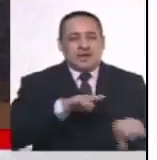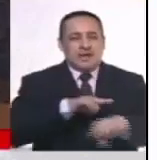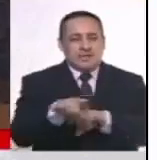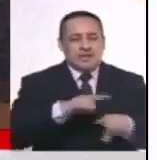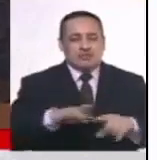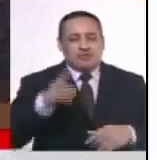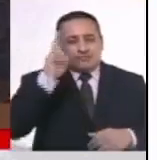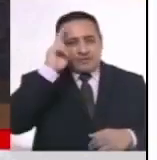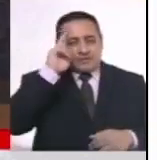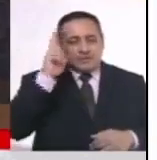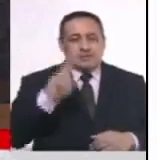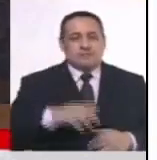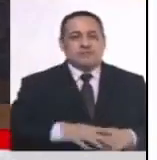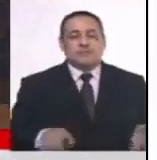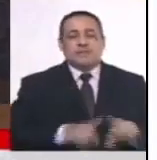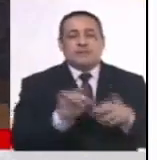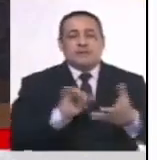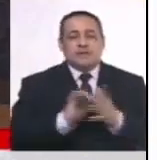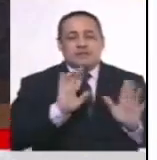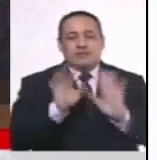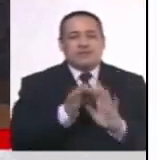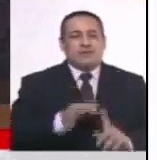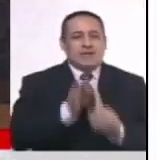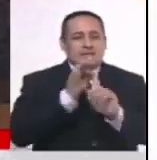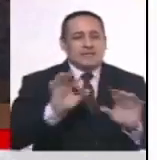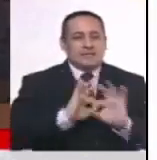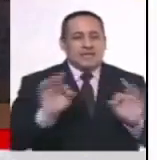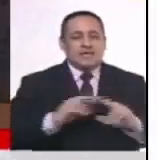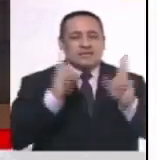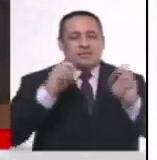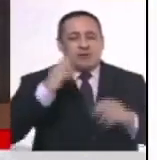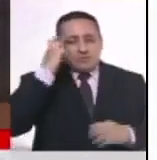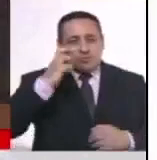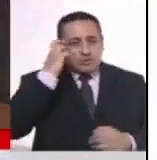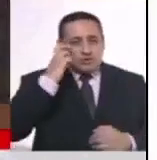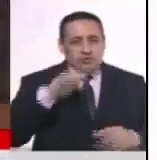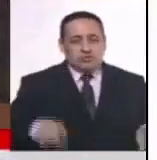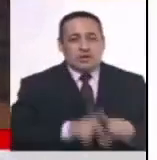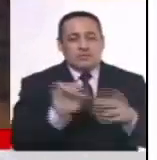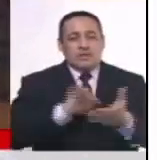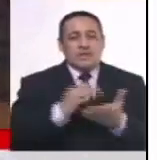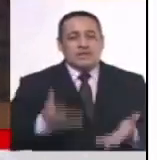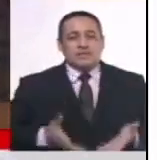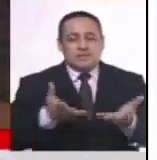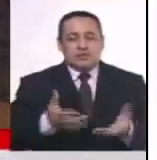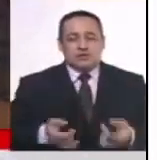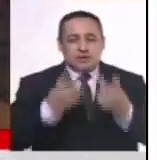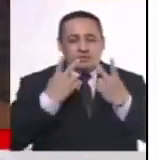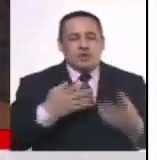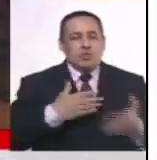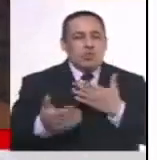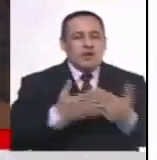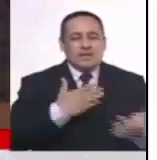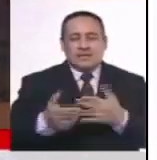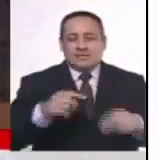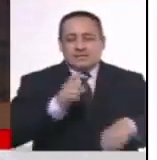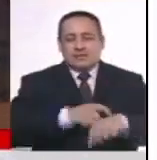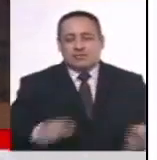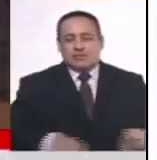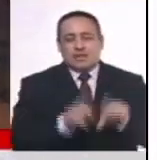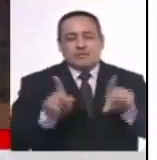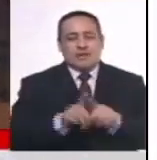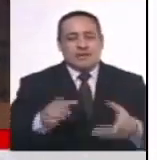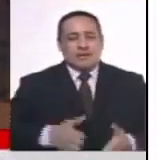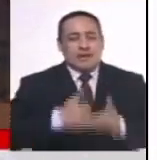su confianza, sin preferencias de colores políticos, anteponiendo en cualquier circunstancia